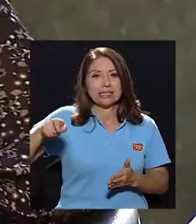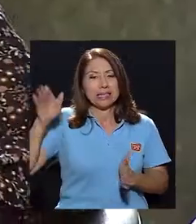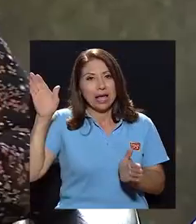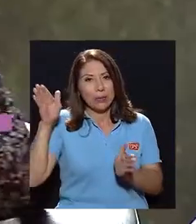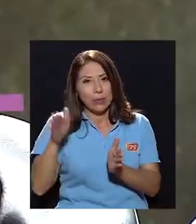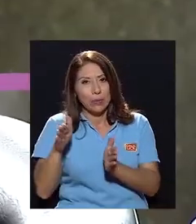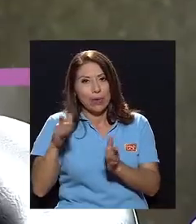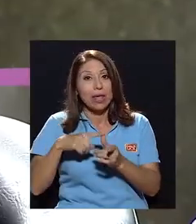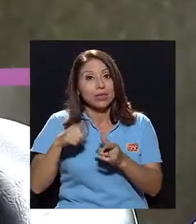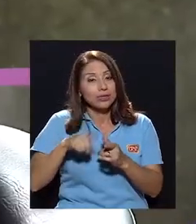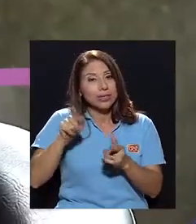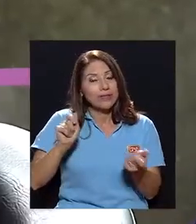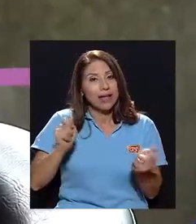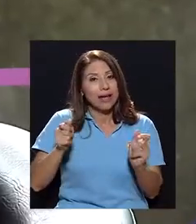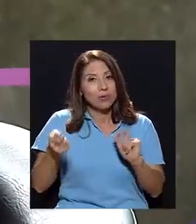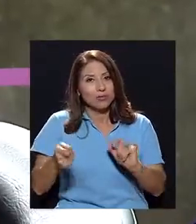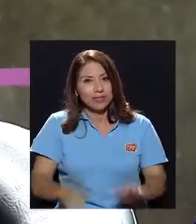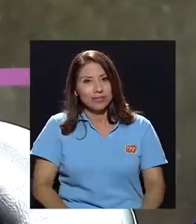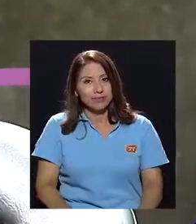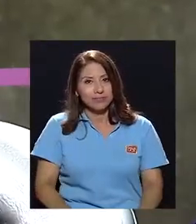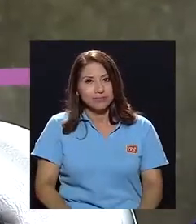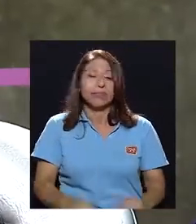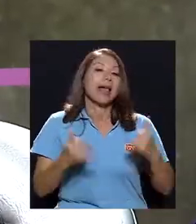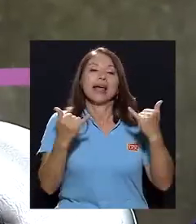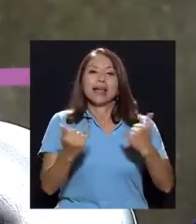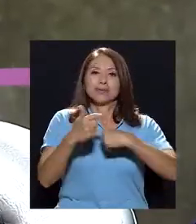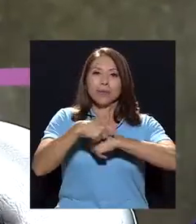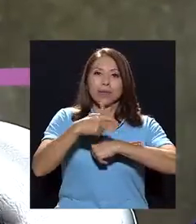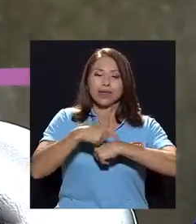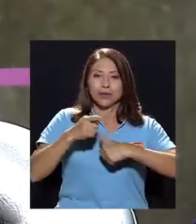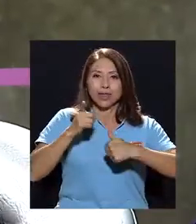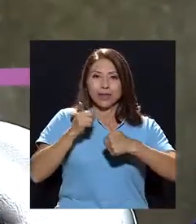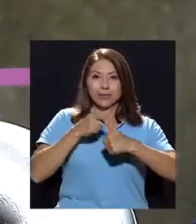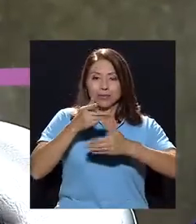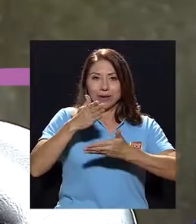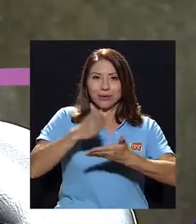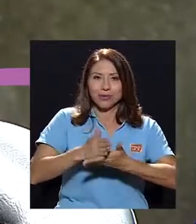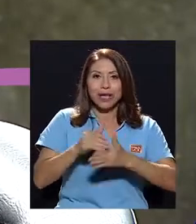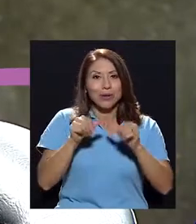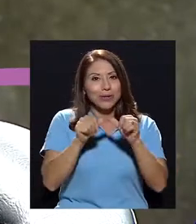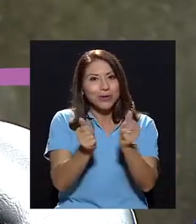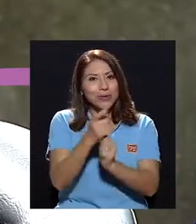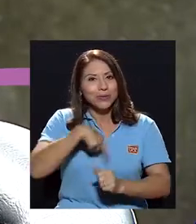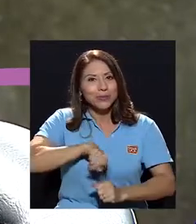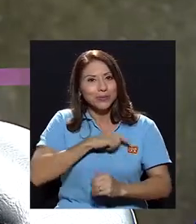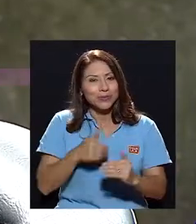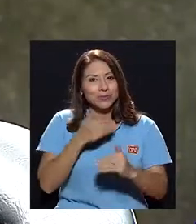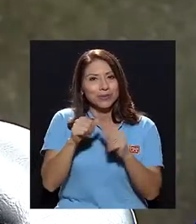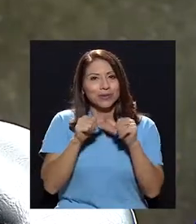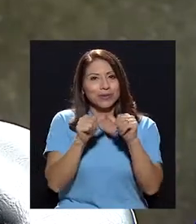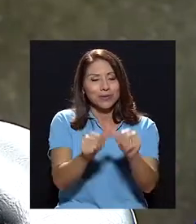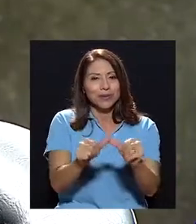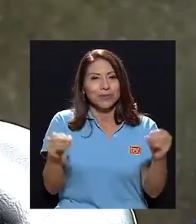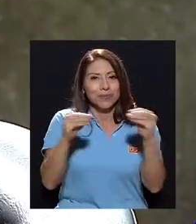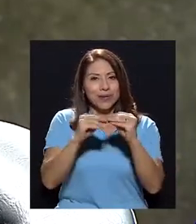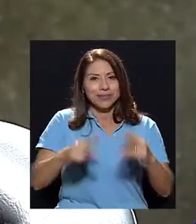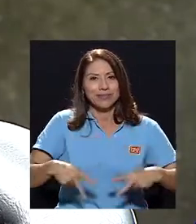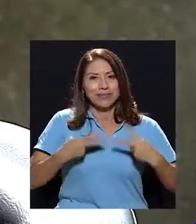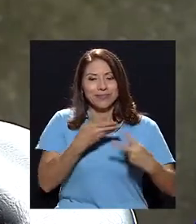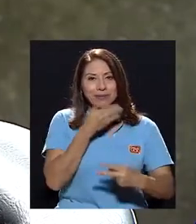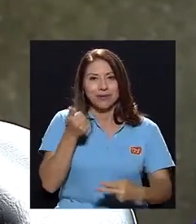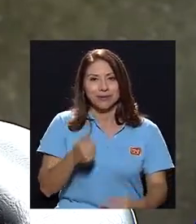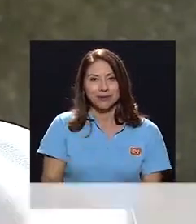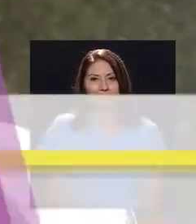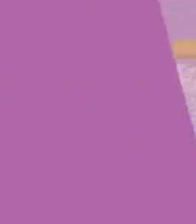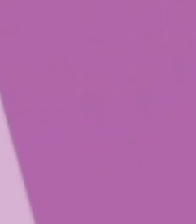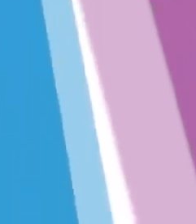uno va haciendo ajustes. Bueno, Mónica, es momento de hacer una primera pausa. Quédese con nosotros y ya regresamos con más de Vivir